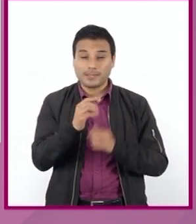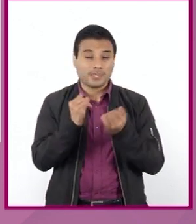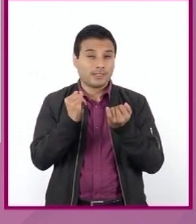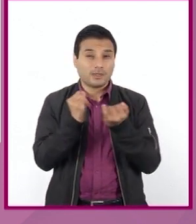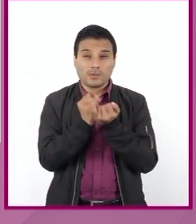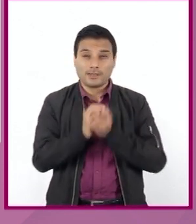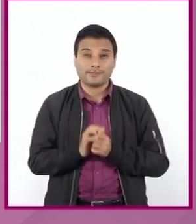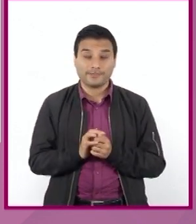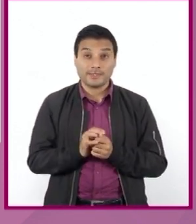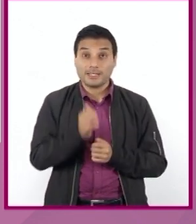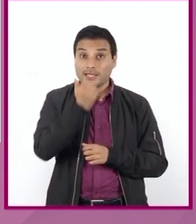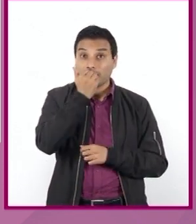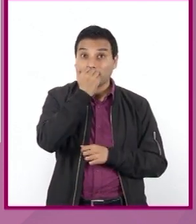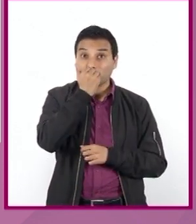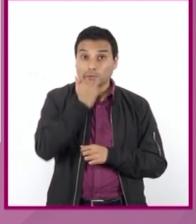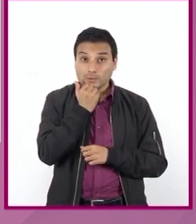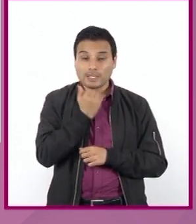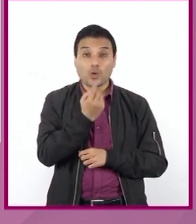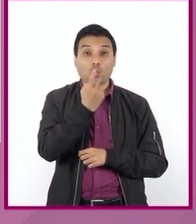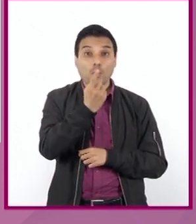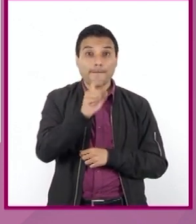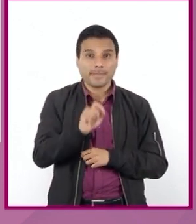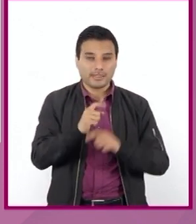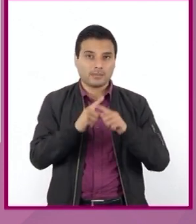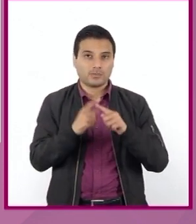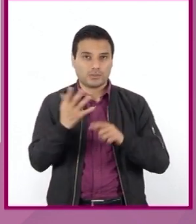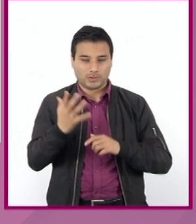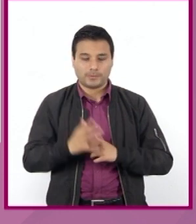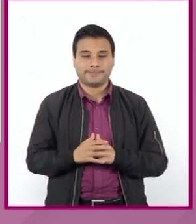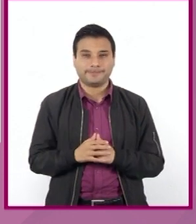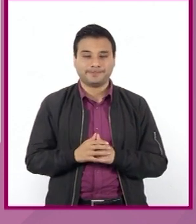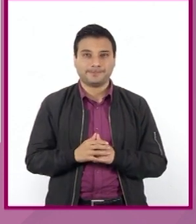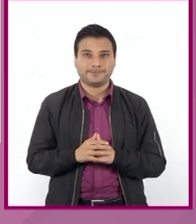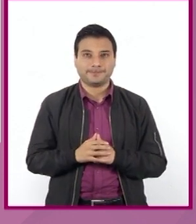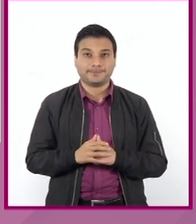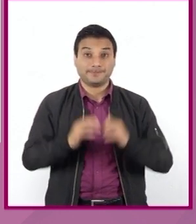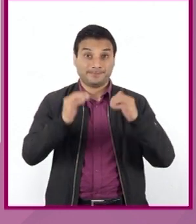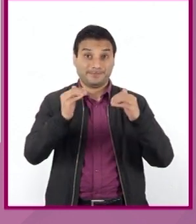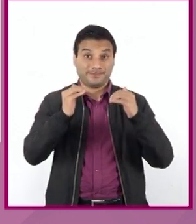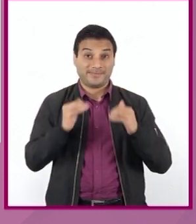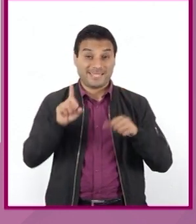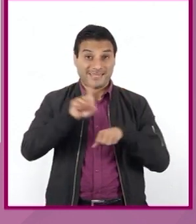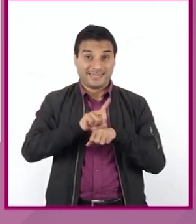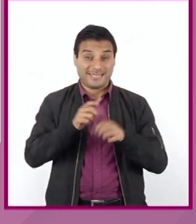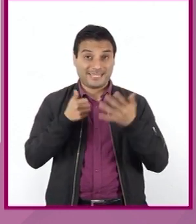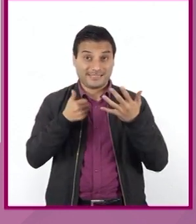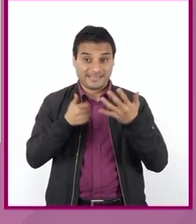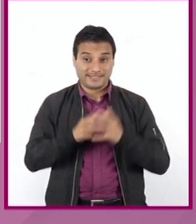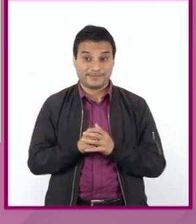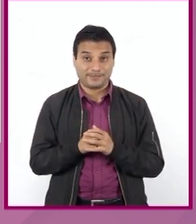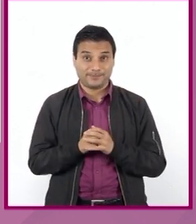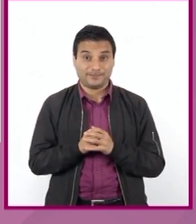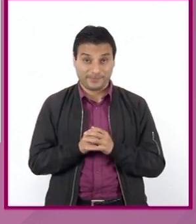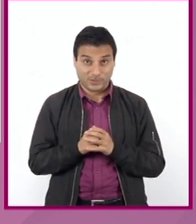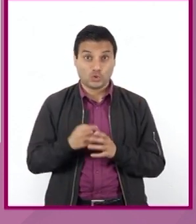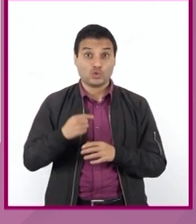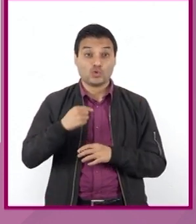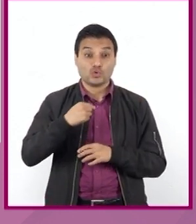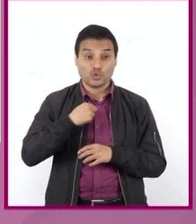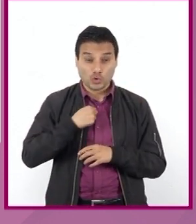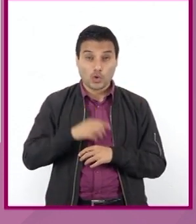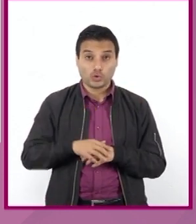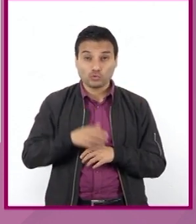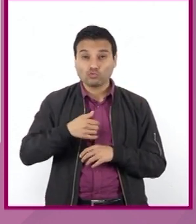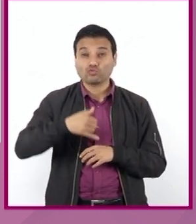se quintuplica la cantidad en kilogramos de consumo de azúcar. Si el día 6 se consume el sextuple de la